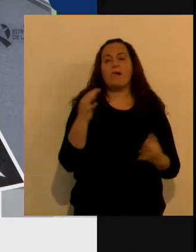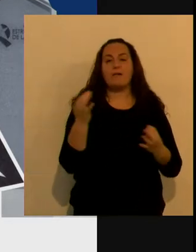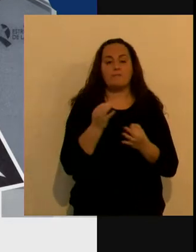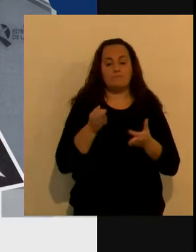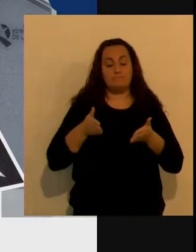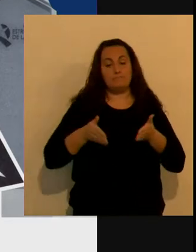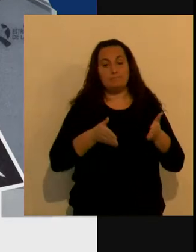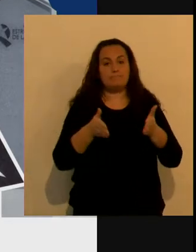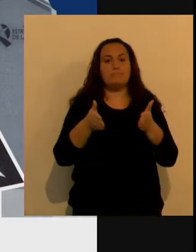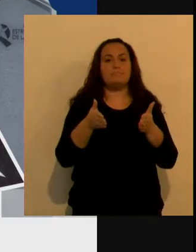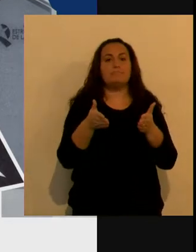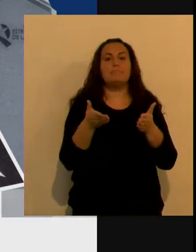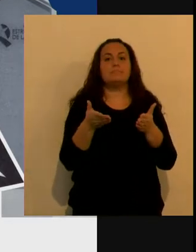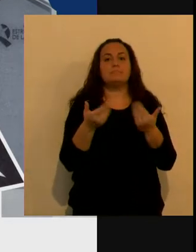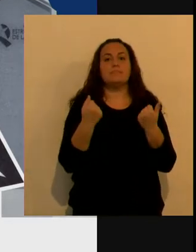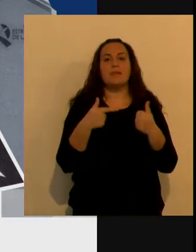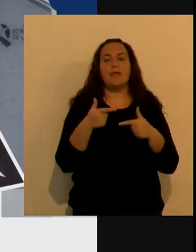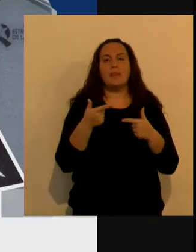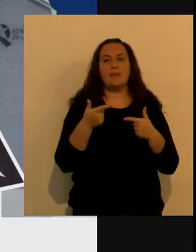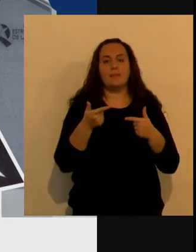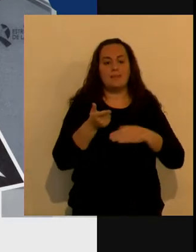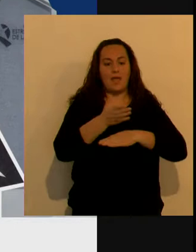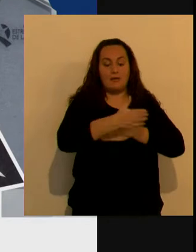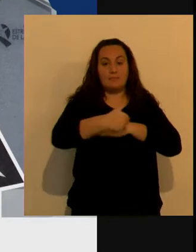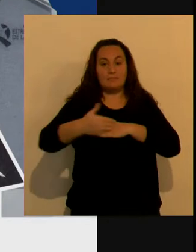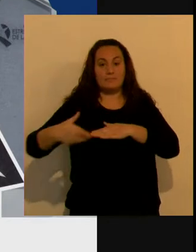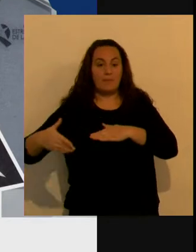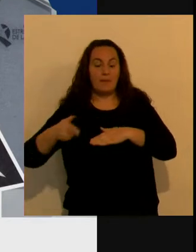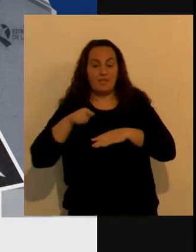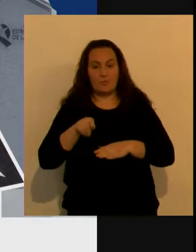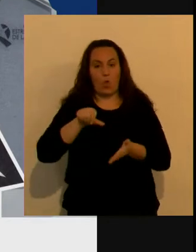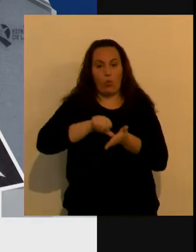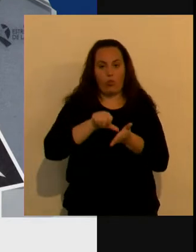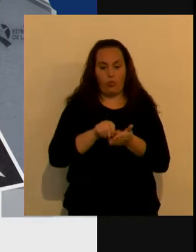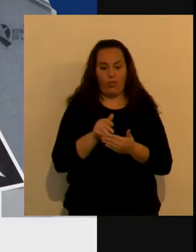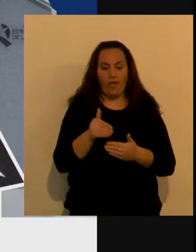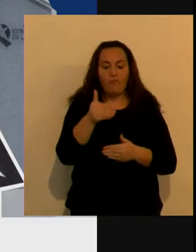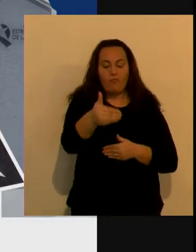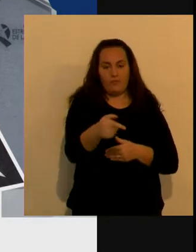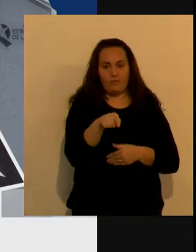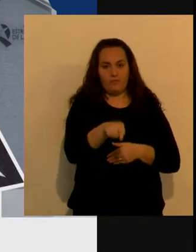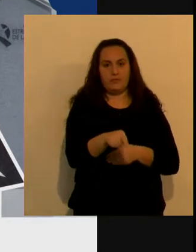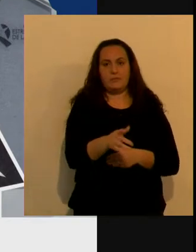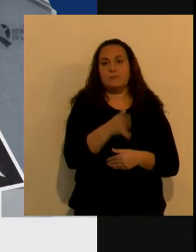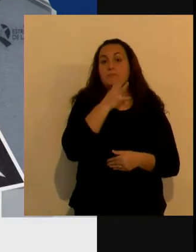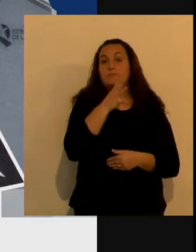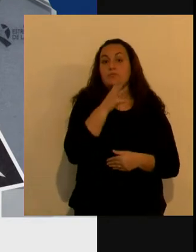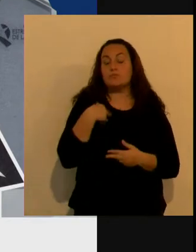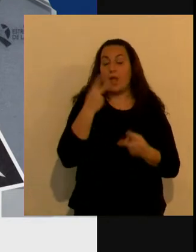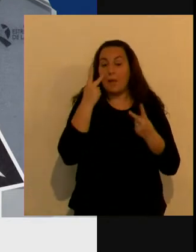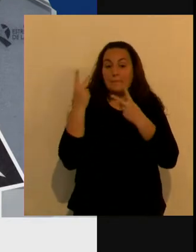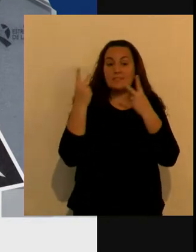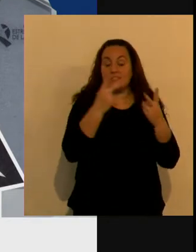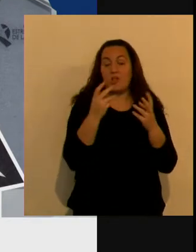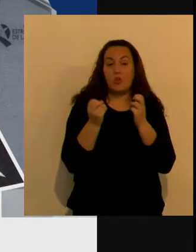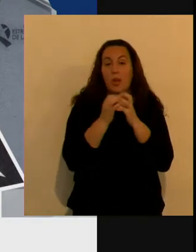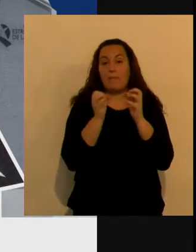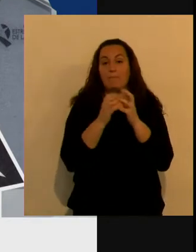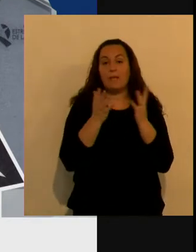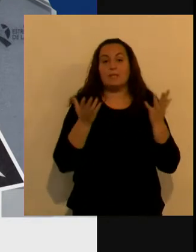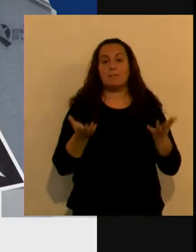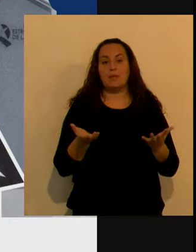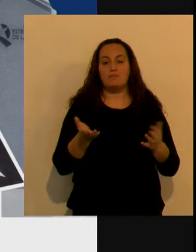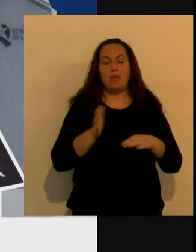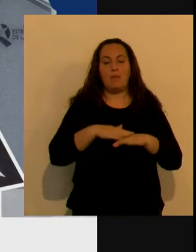discurra a lo largo del frente marítimo de la ciudad. Con motivo de la visita a La Palma, es para